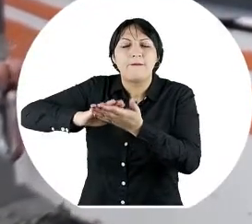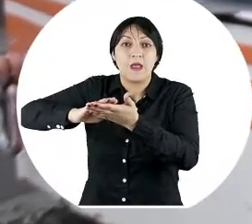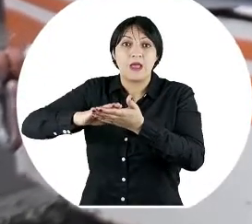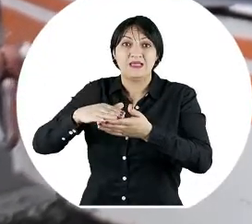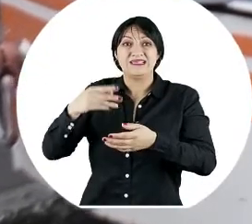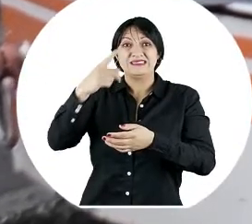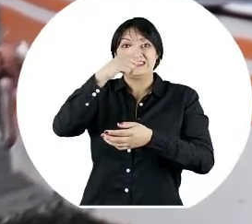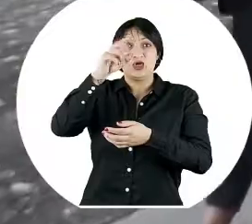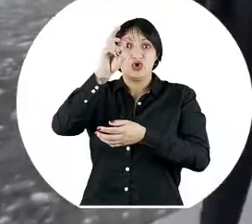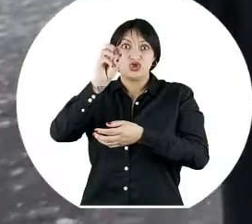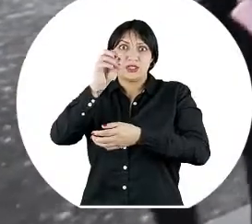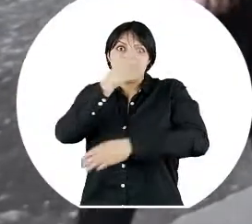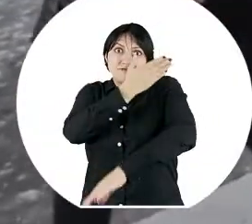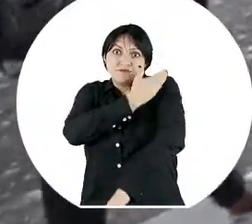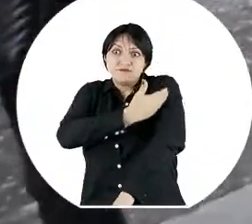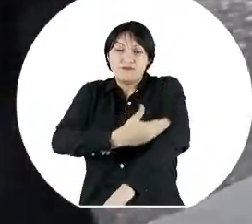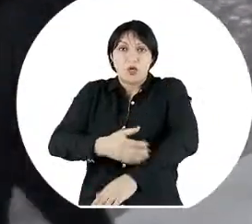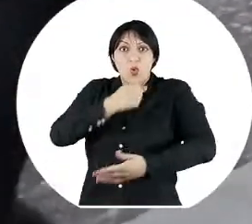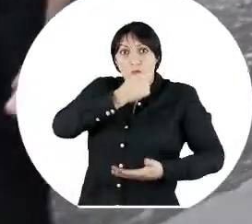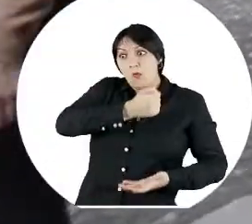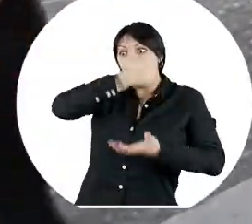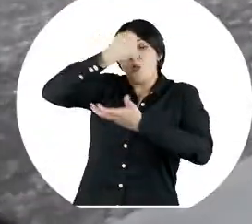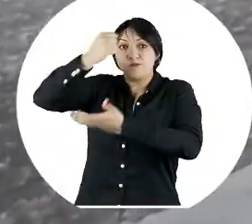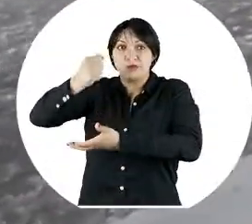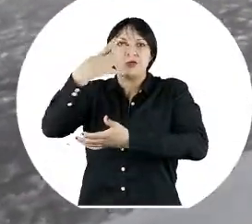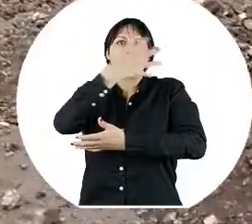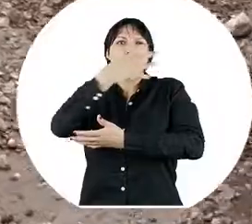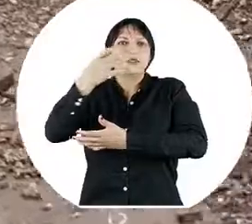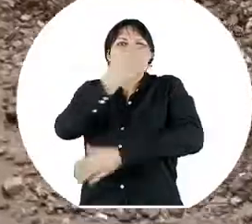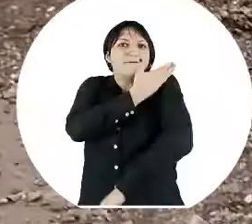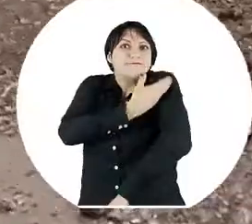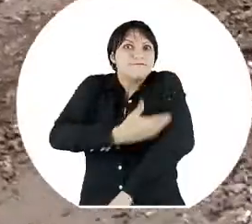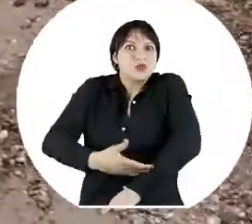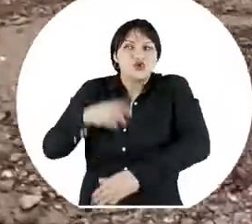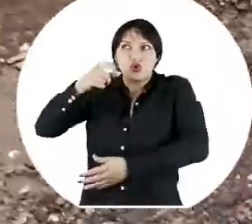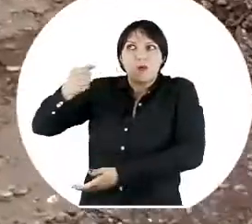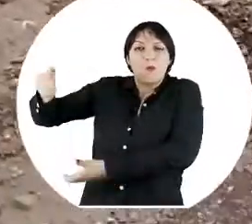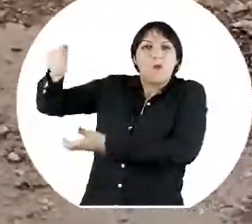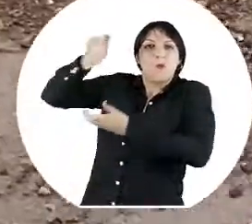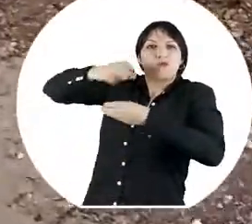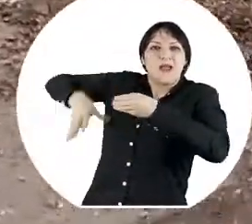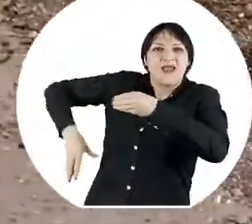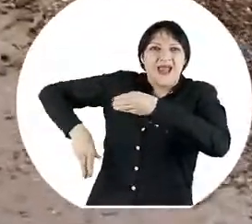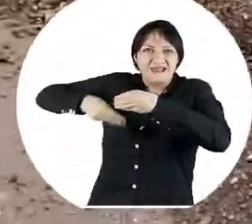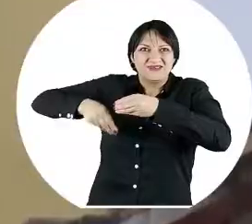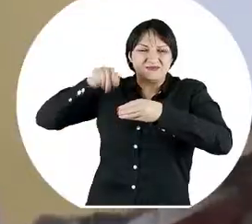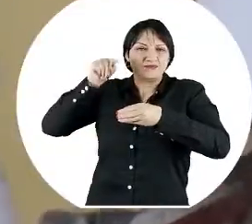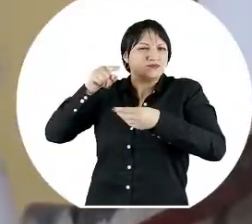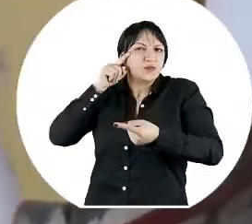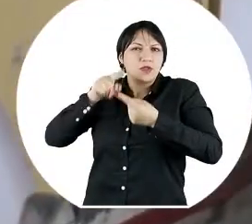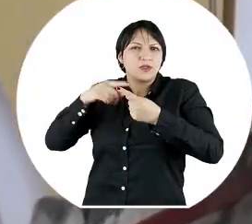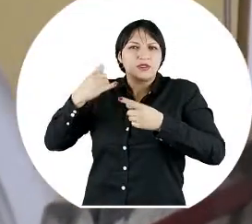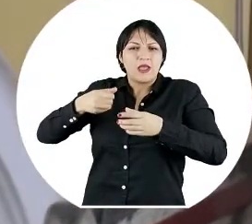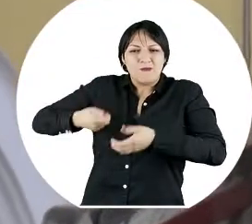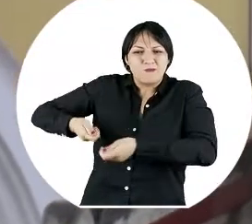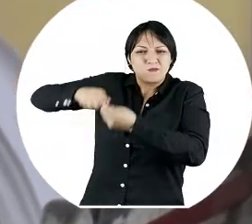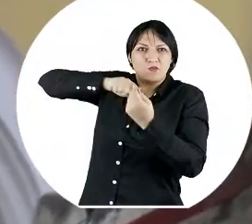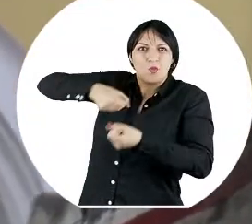180 millones de parte de la alcaldía y 400 millones en aporte de la concesión, entregándonos